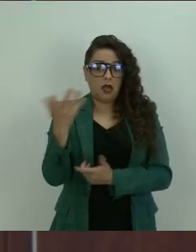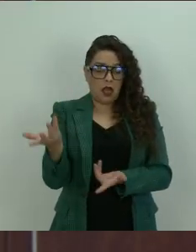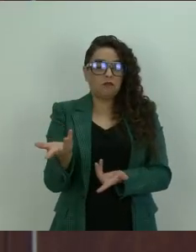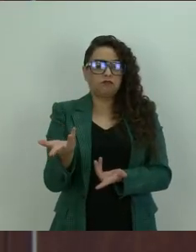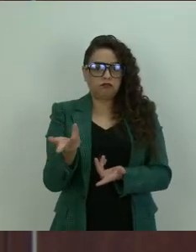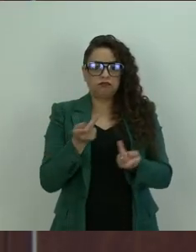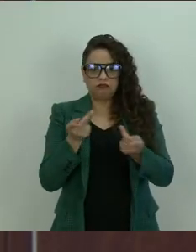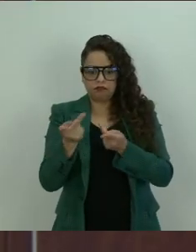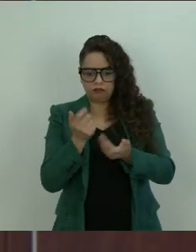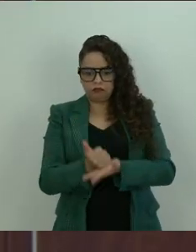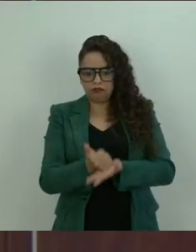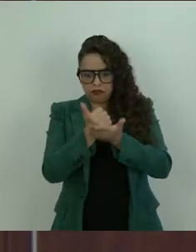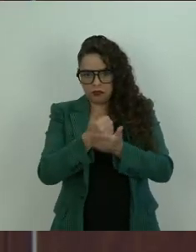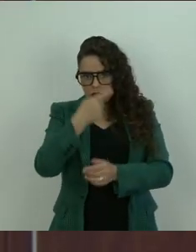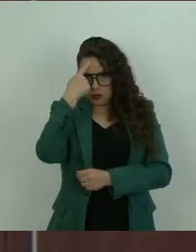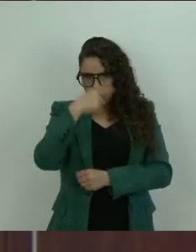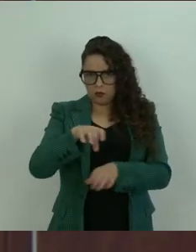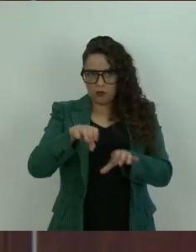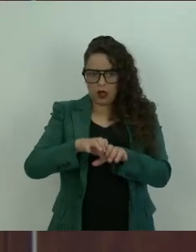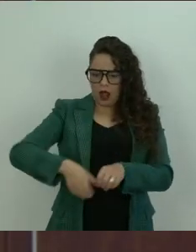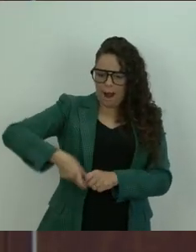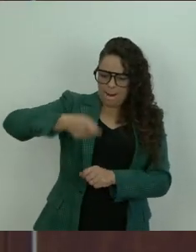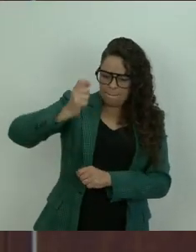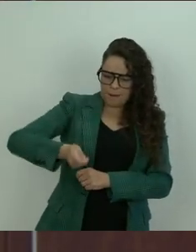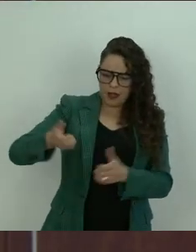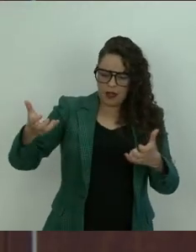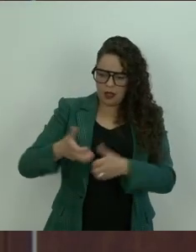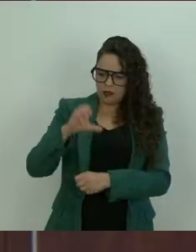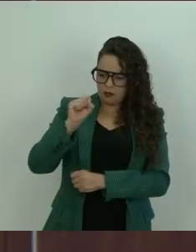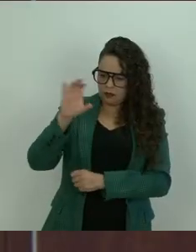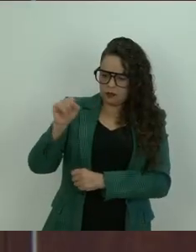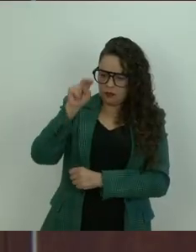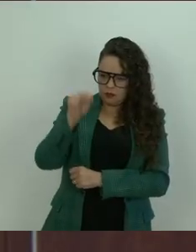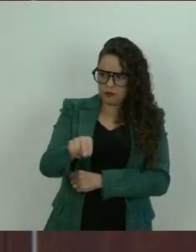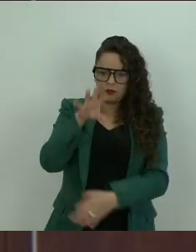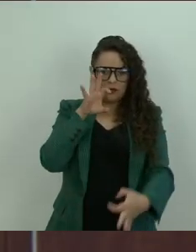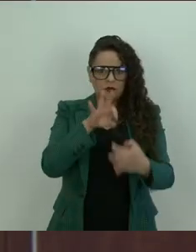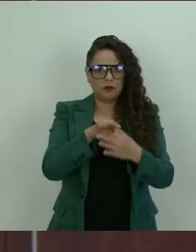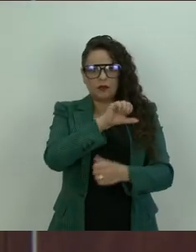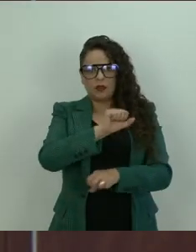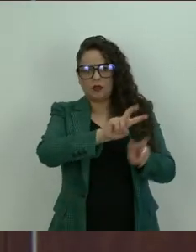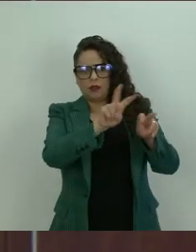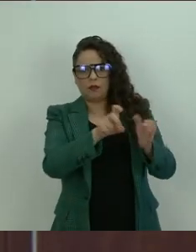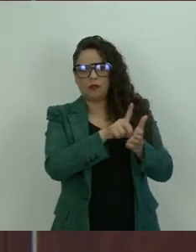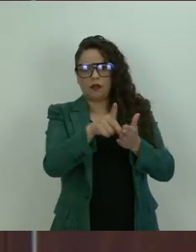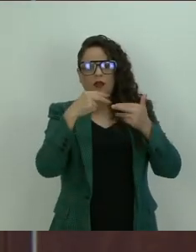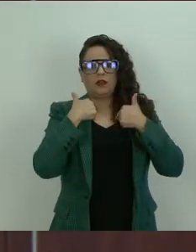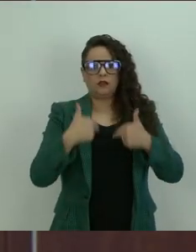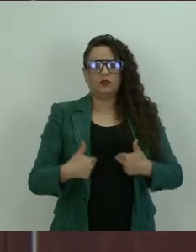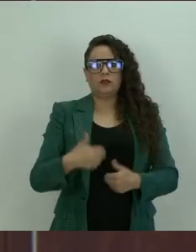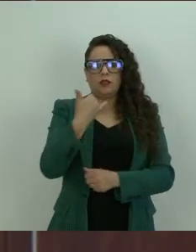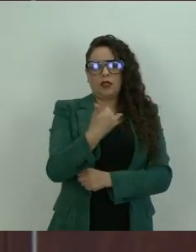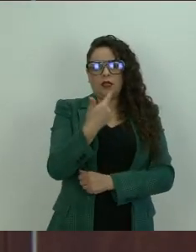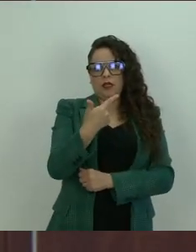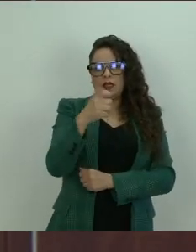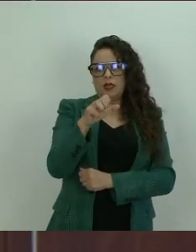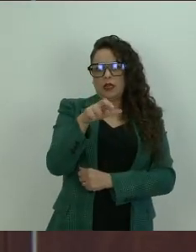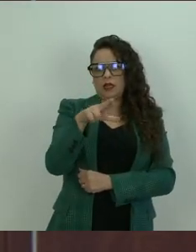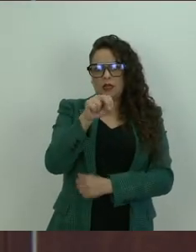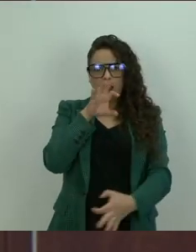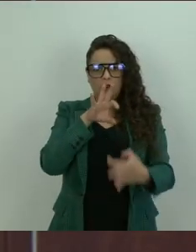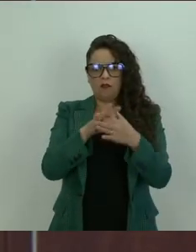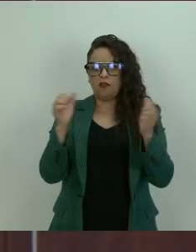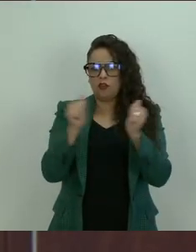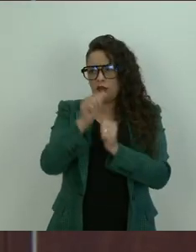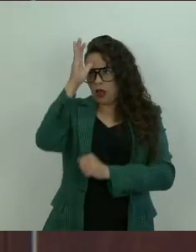de proyectos de sentencias de la Suprema Corte relacionados con derechos humanos y género con base en estándares